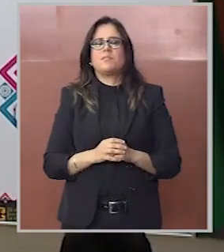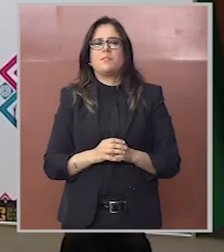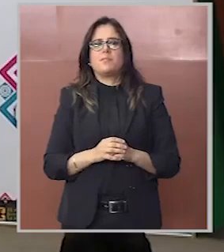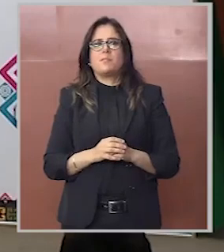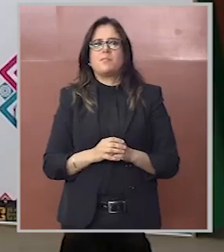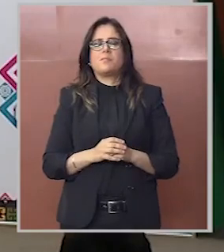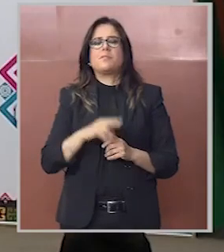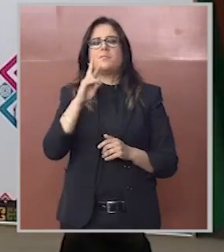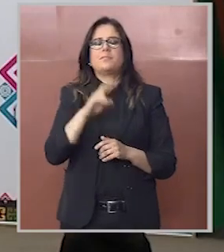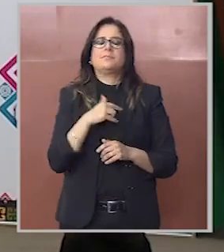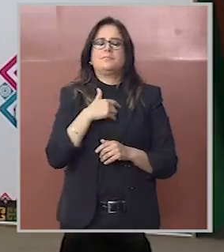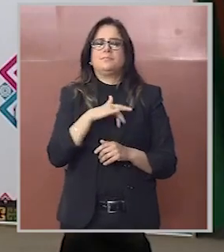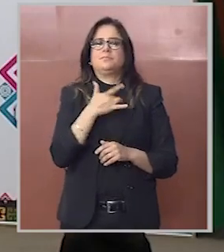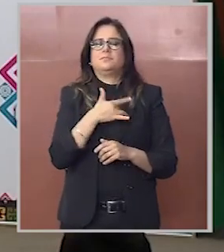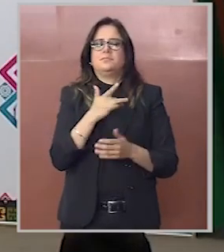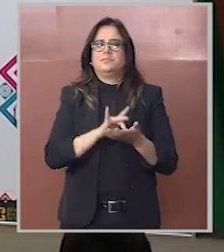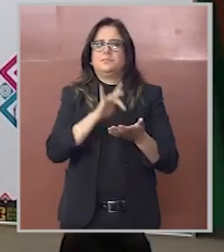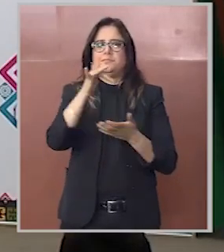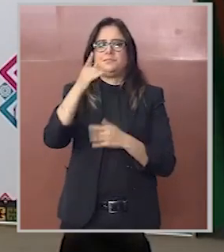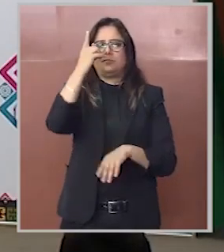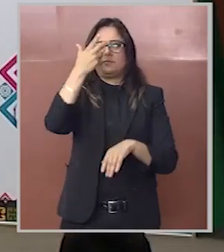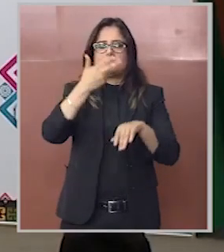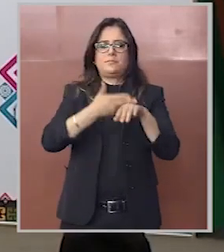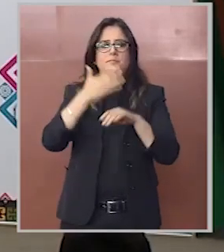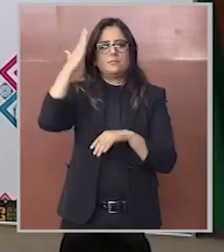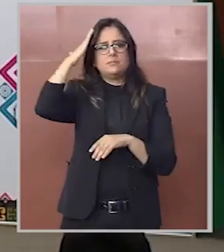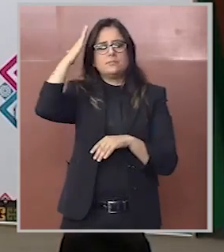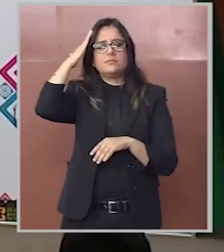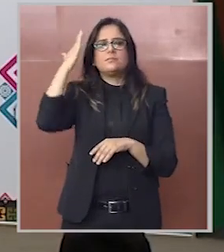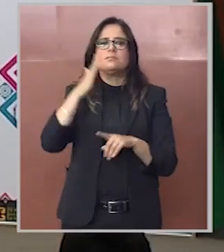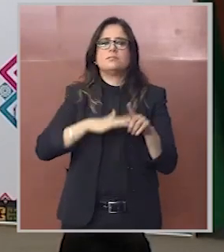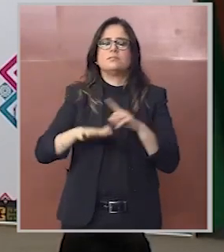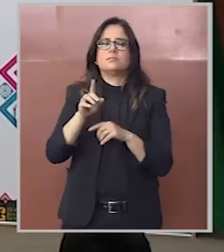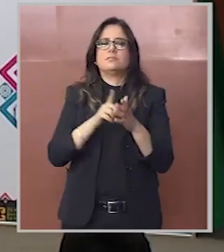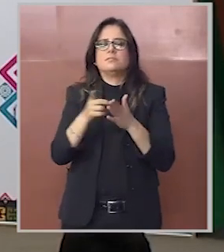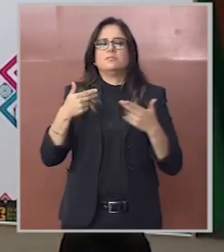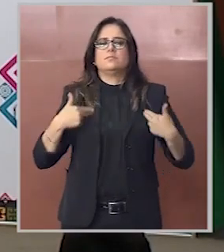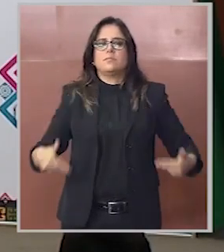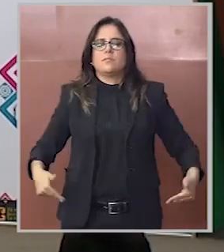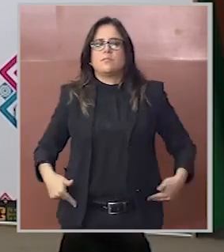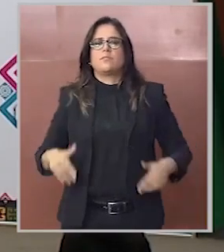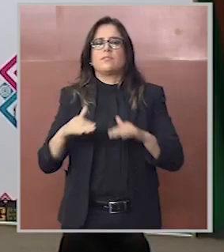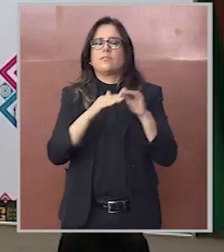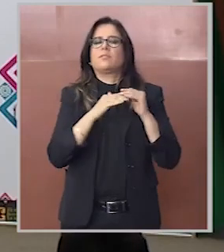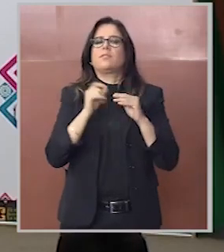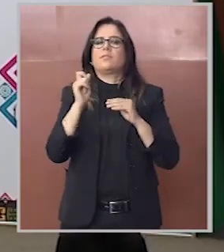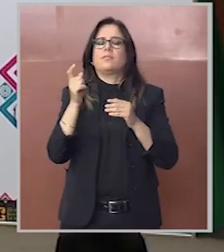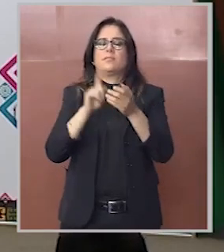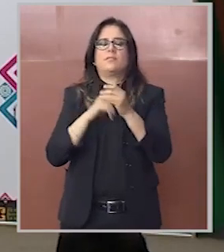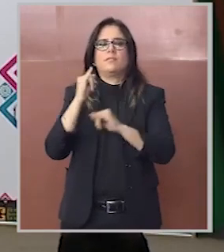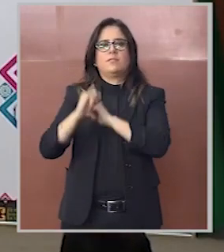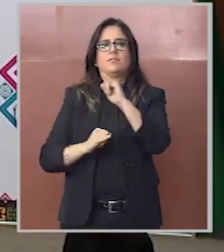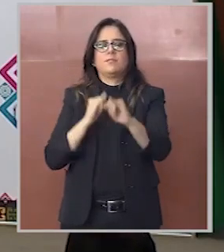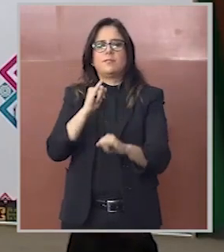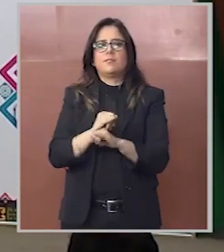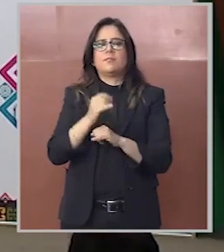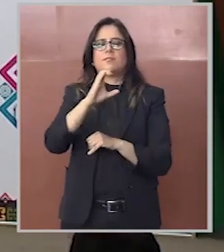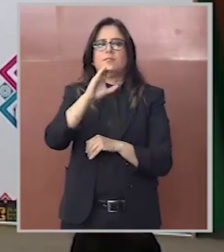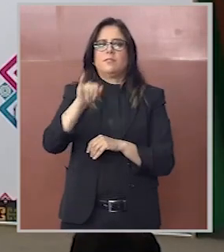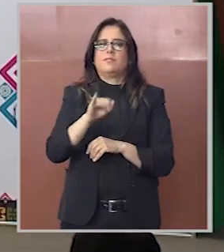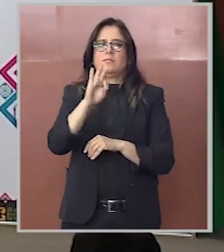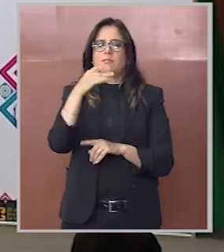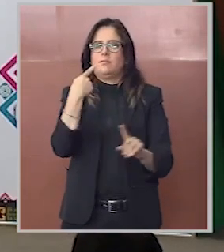primeramente Quiero agradecer a la dirección general de Derechos Humanos igualdad de género y asuntos internacionales del Consejo de la judicatura